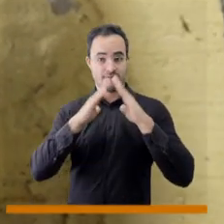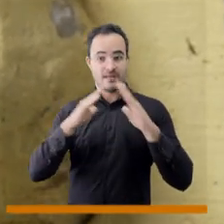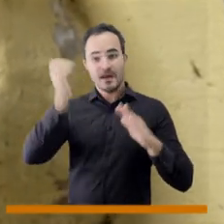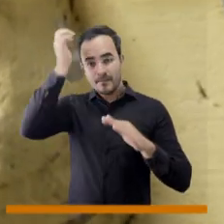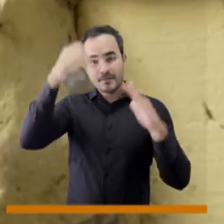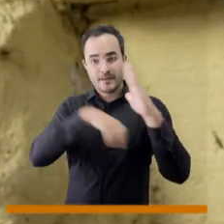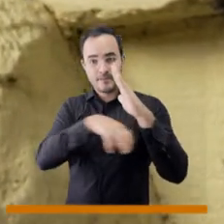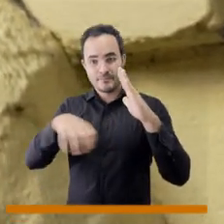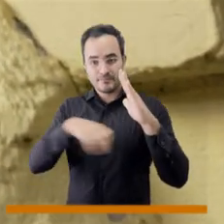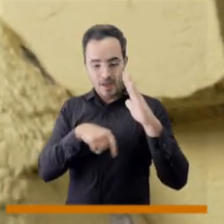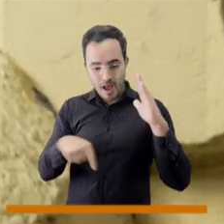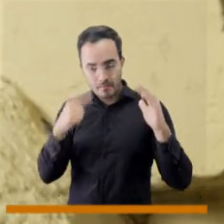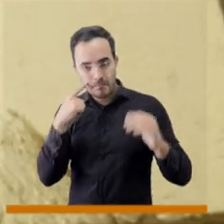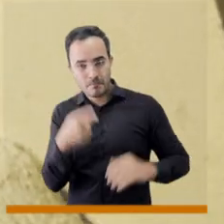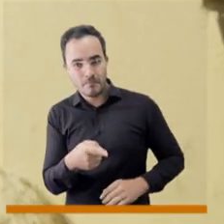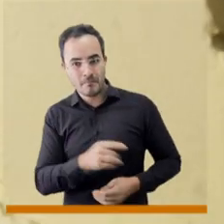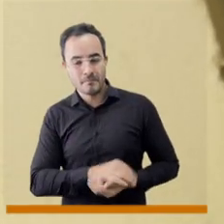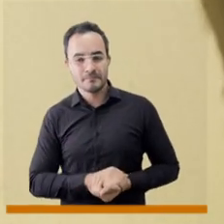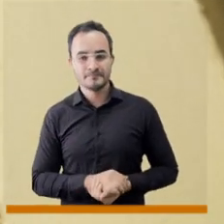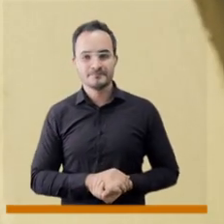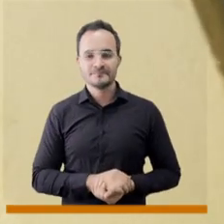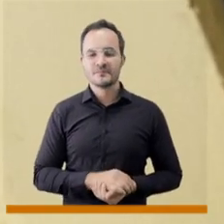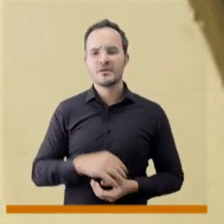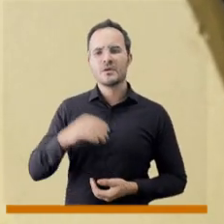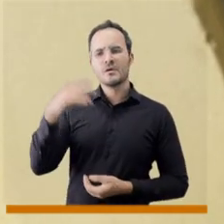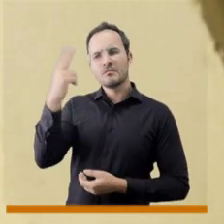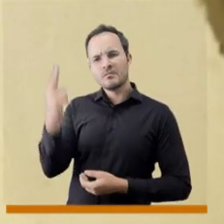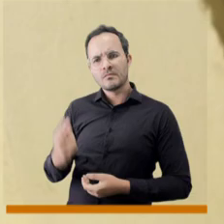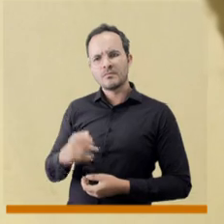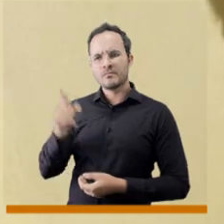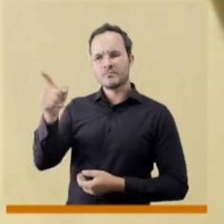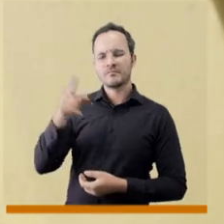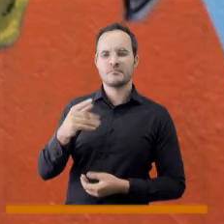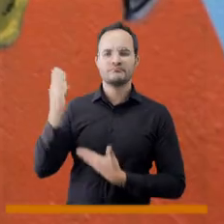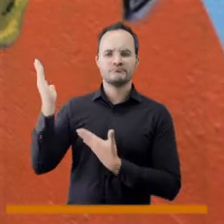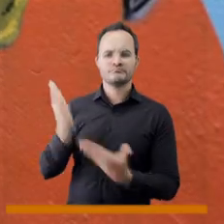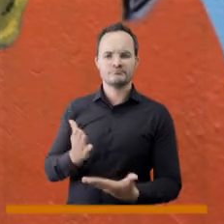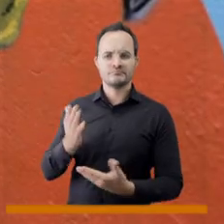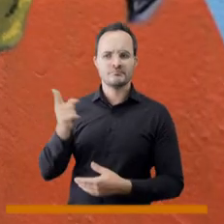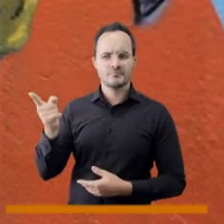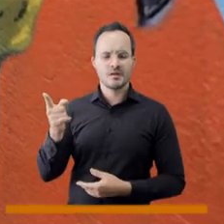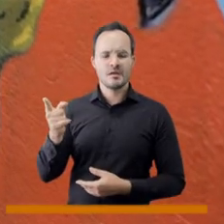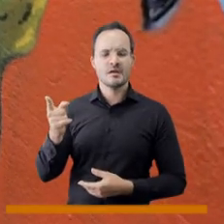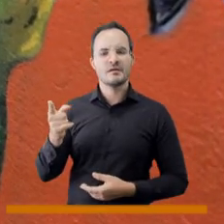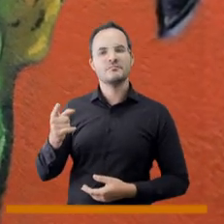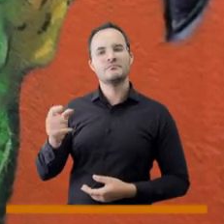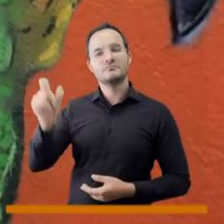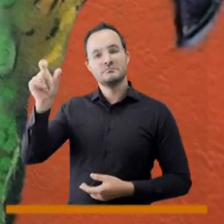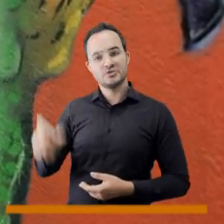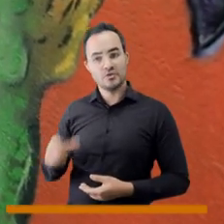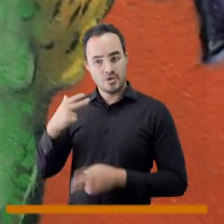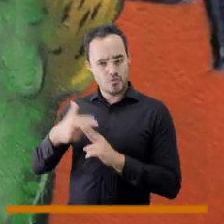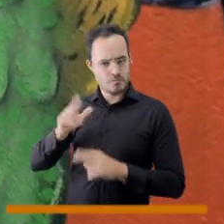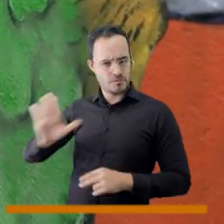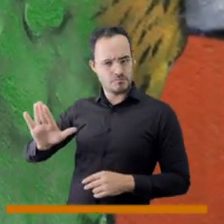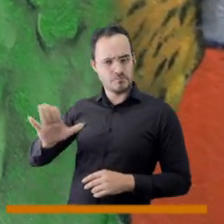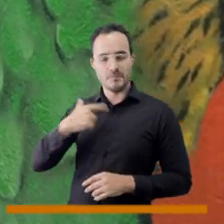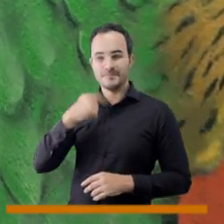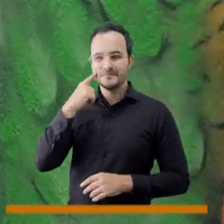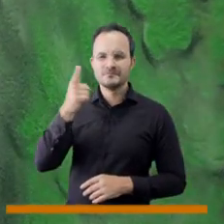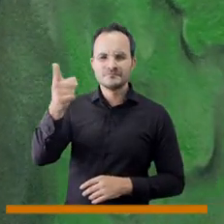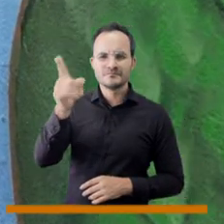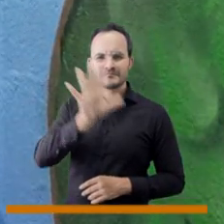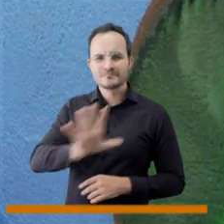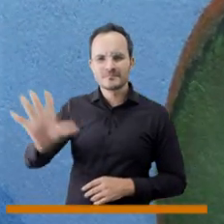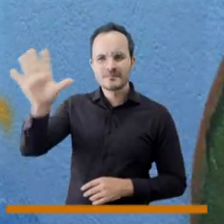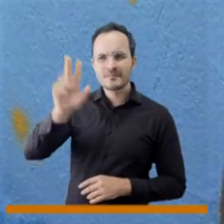montada sobre una piedra, acá la pueden observar. Este mural es hecho por Lean Buda, que como pueden